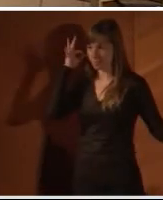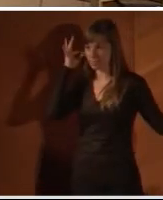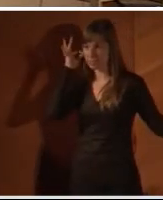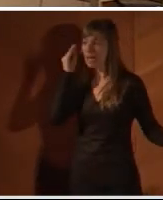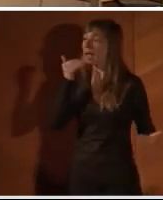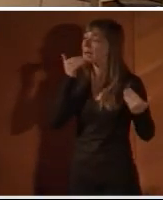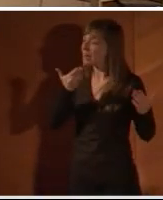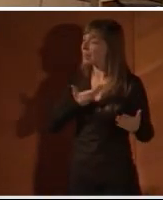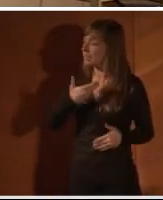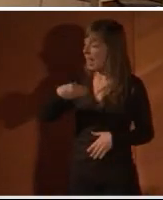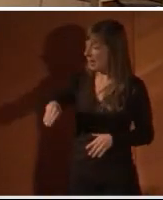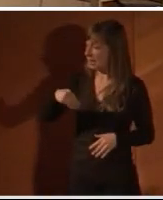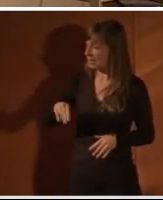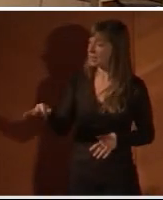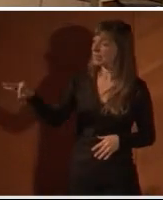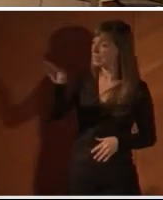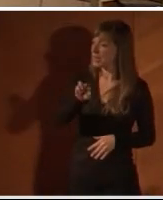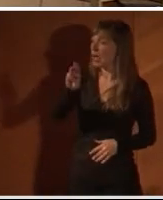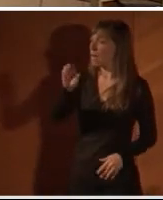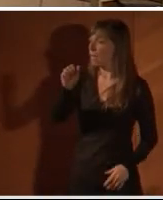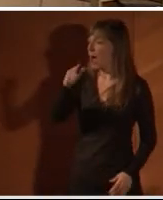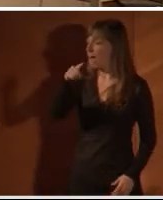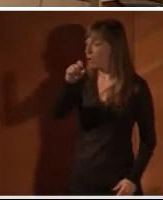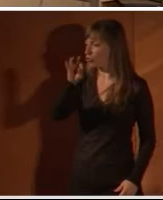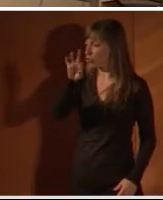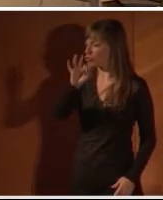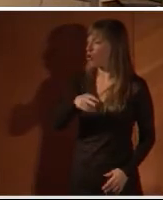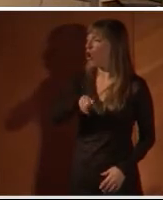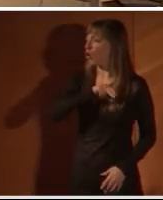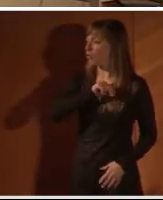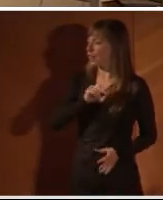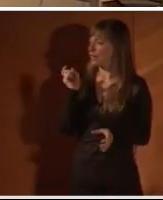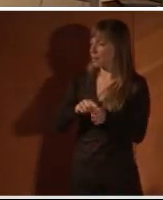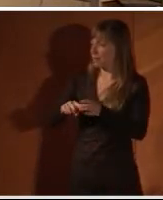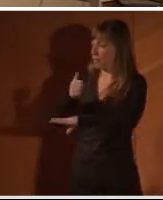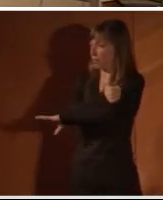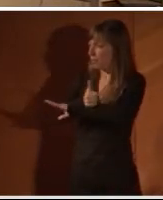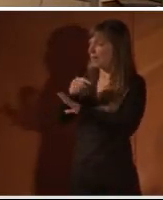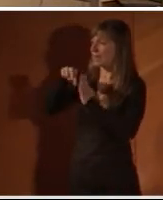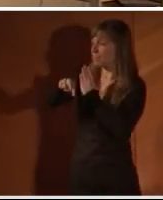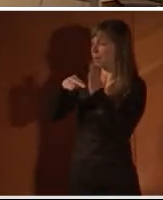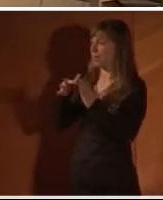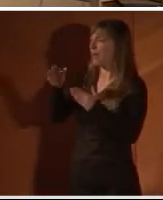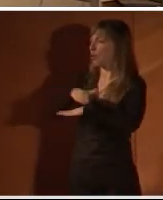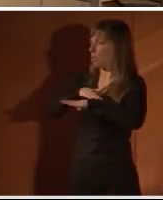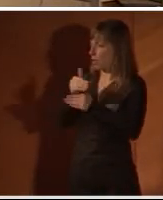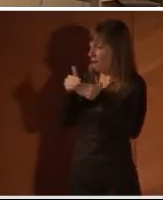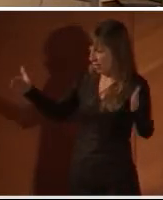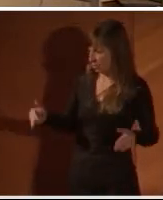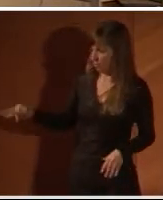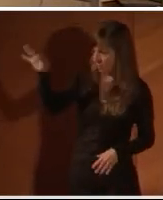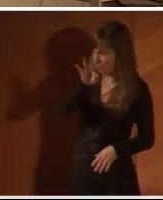Es el turno de Pablo Soto, concejal de Participación Ciudadana, Transparencia y Gobierno Abierto. Adelante. Muchas